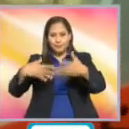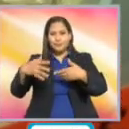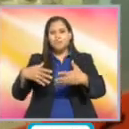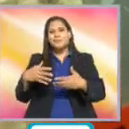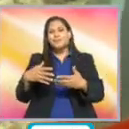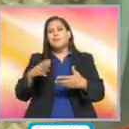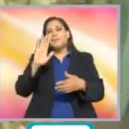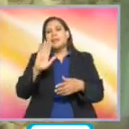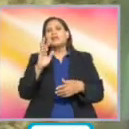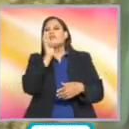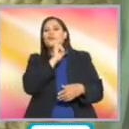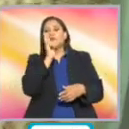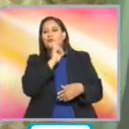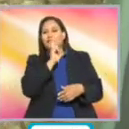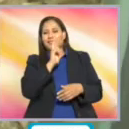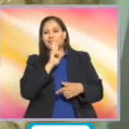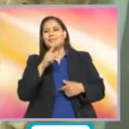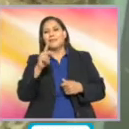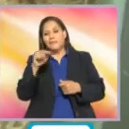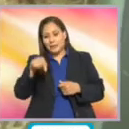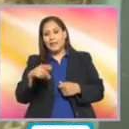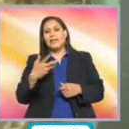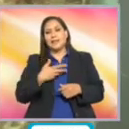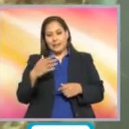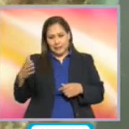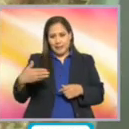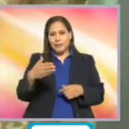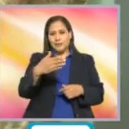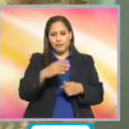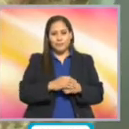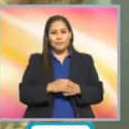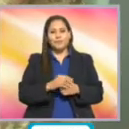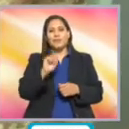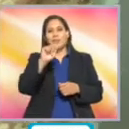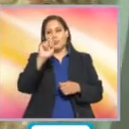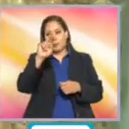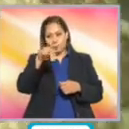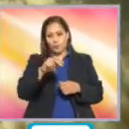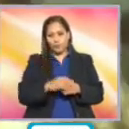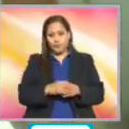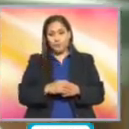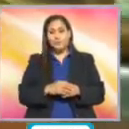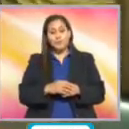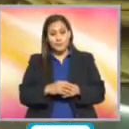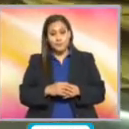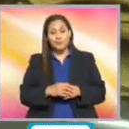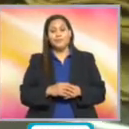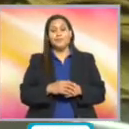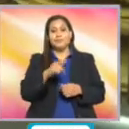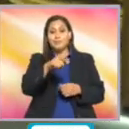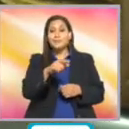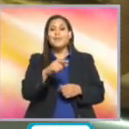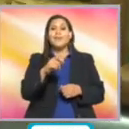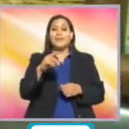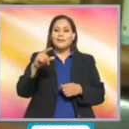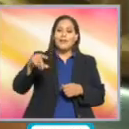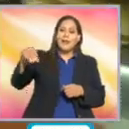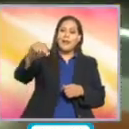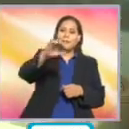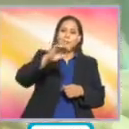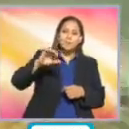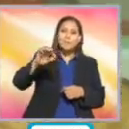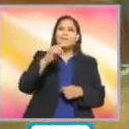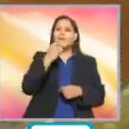como si fuera ensalada rusa, pero eso se le lleva atún, se le agrega atún. Y le echa el toque mágico. Ándale, se